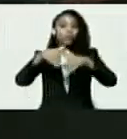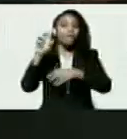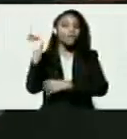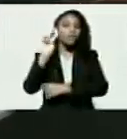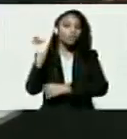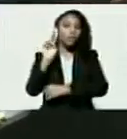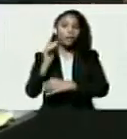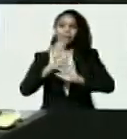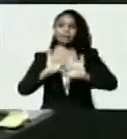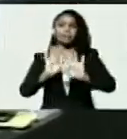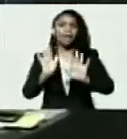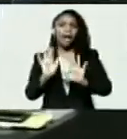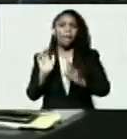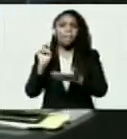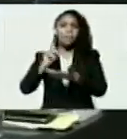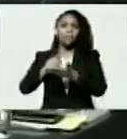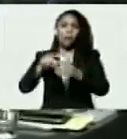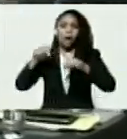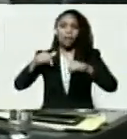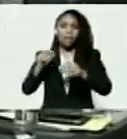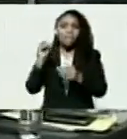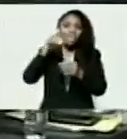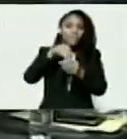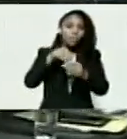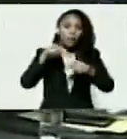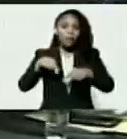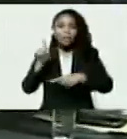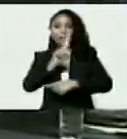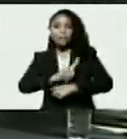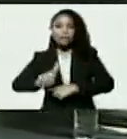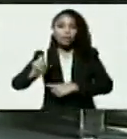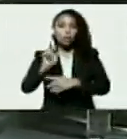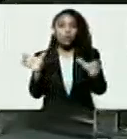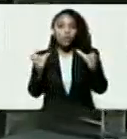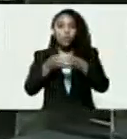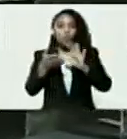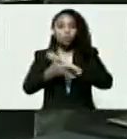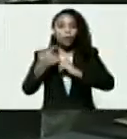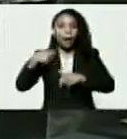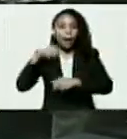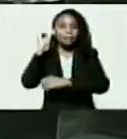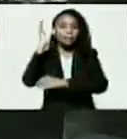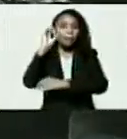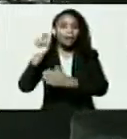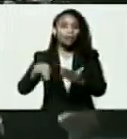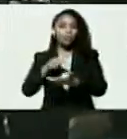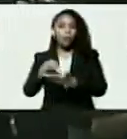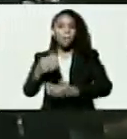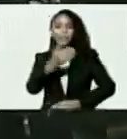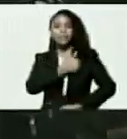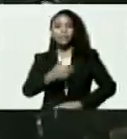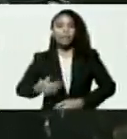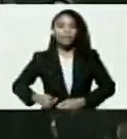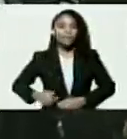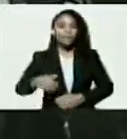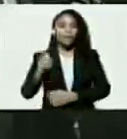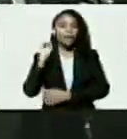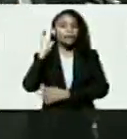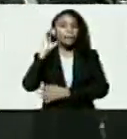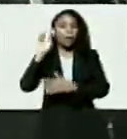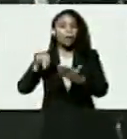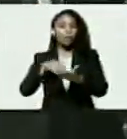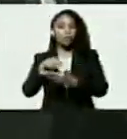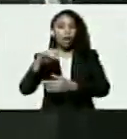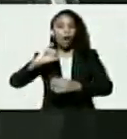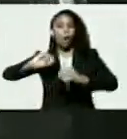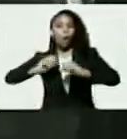están presentes dentro del hemiciclo protocolar, va a proceder el presidente del Poder Legislativo Venezolano, doctor Jorge